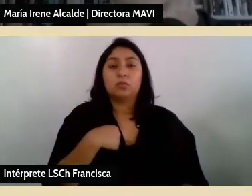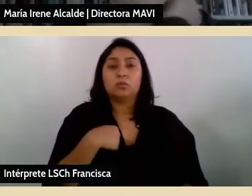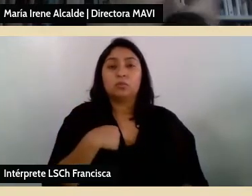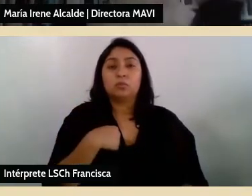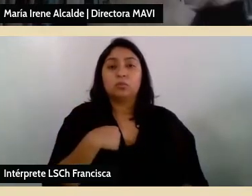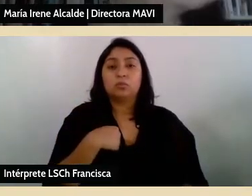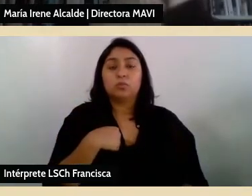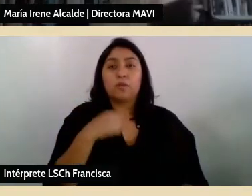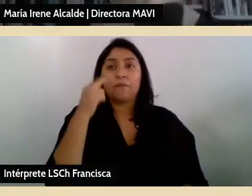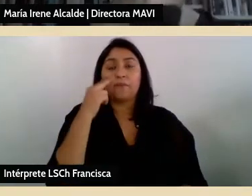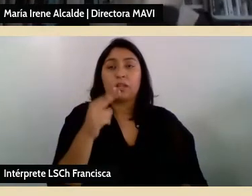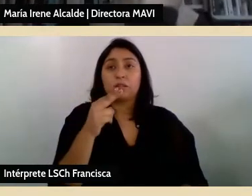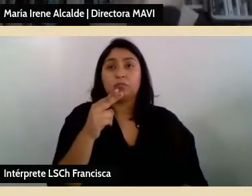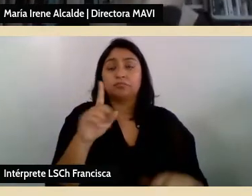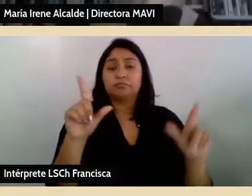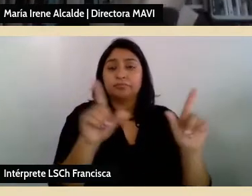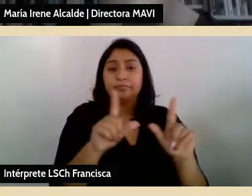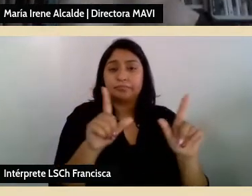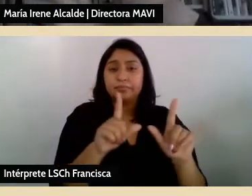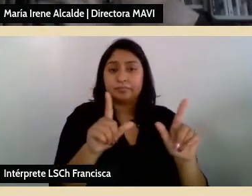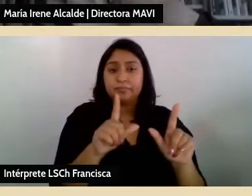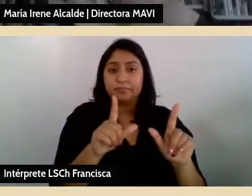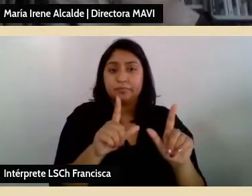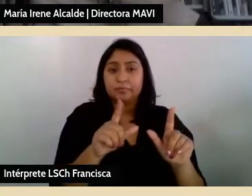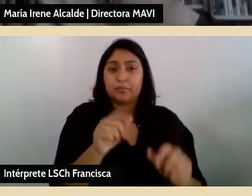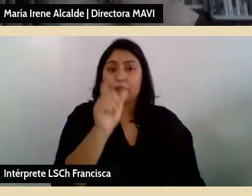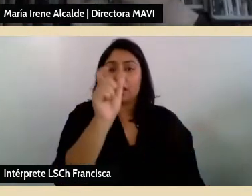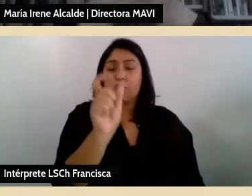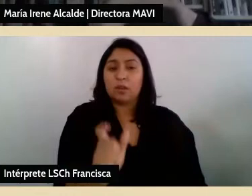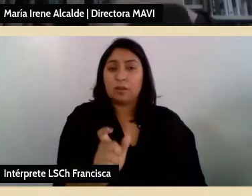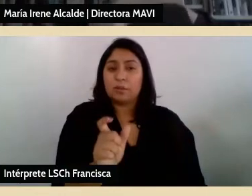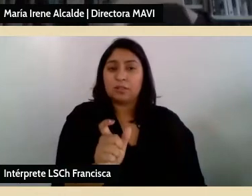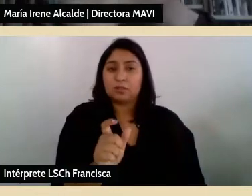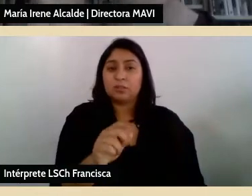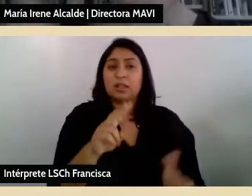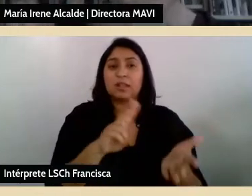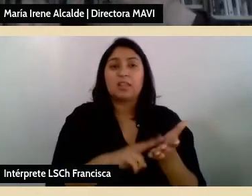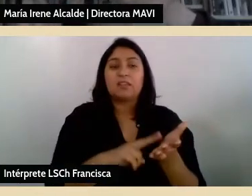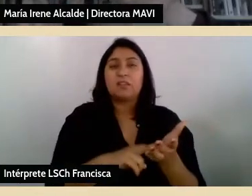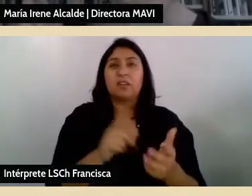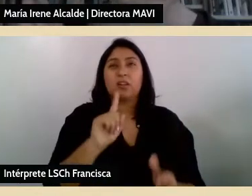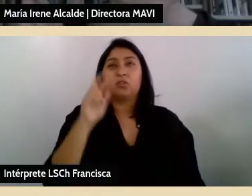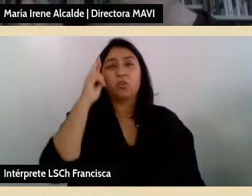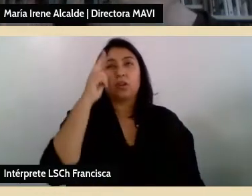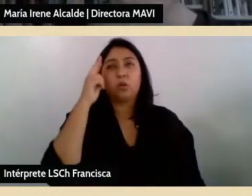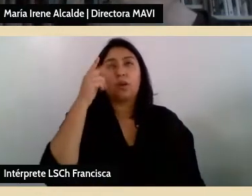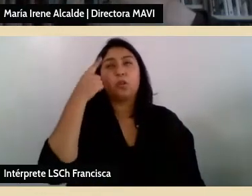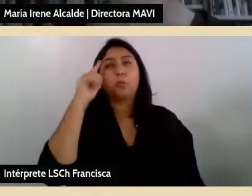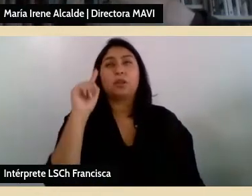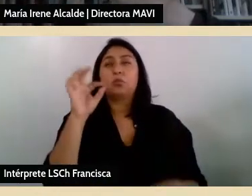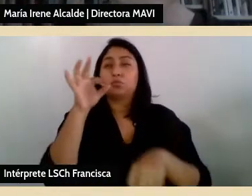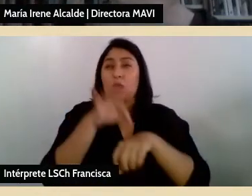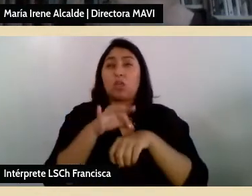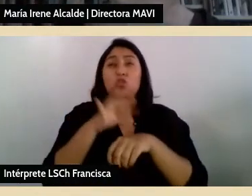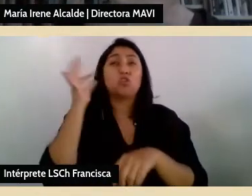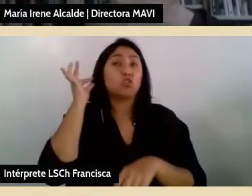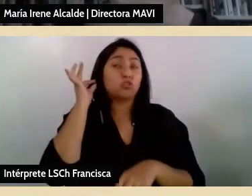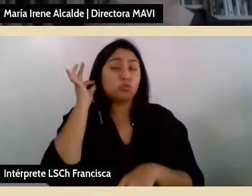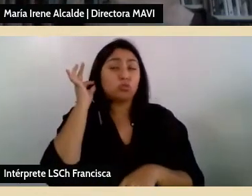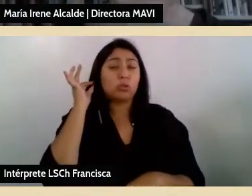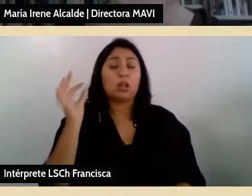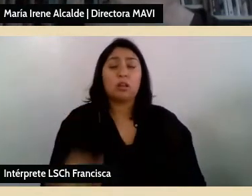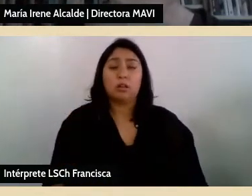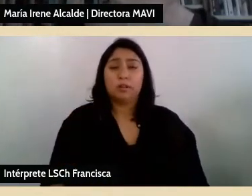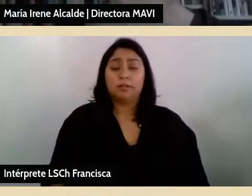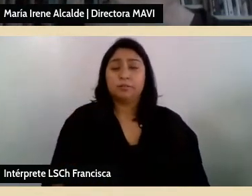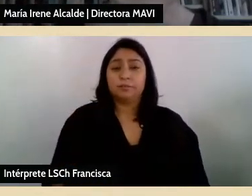en la televisión a una persona que realmente no recuerdo quién era, pero era doctora, era una mujer, que decía